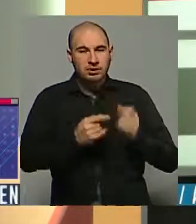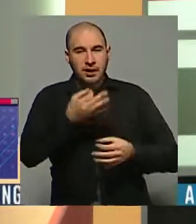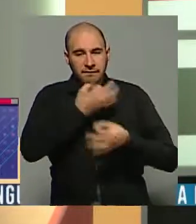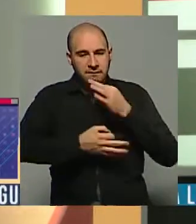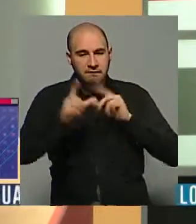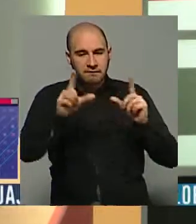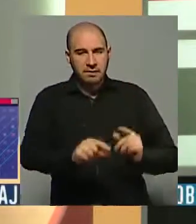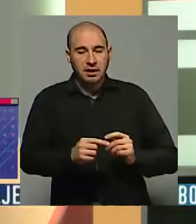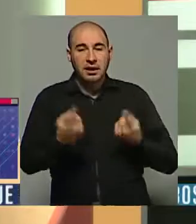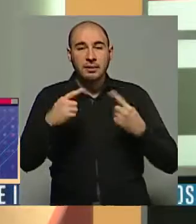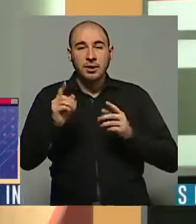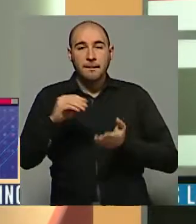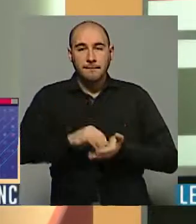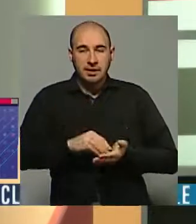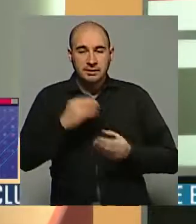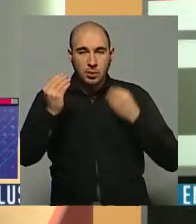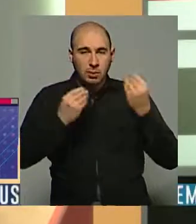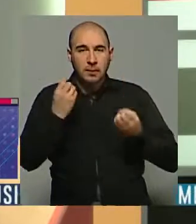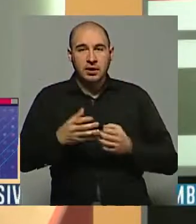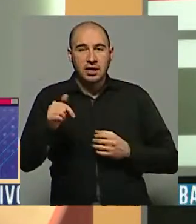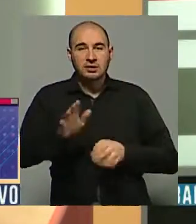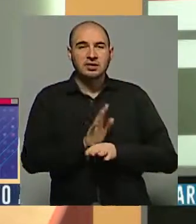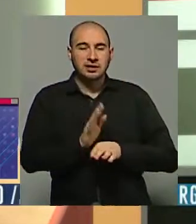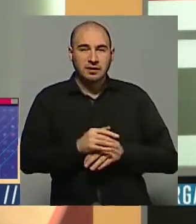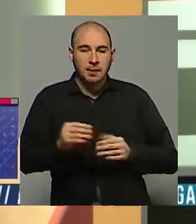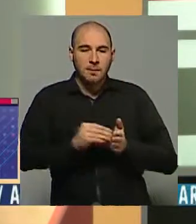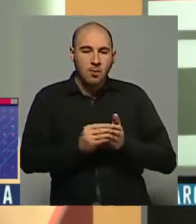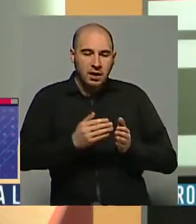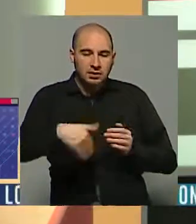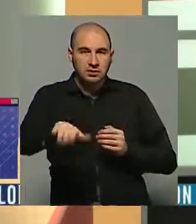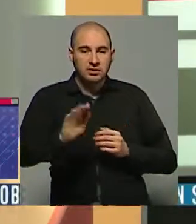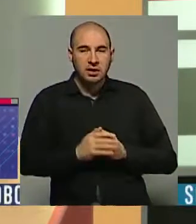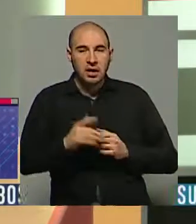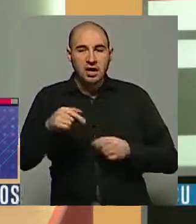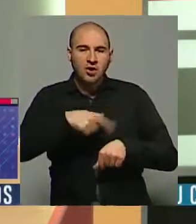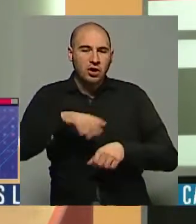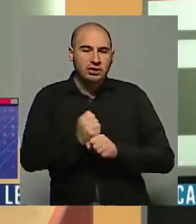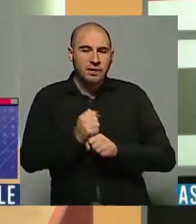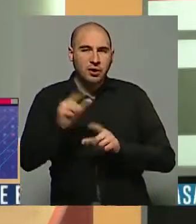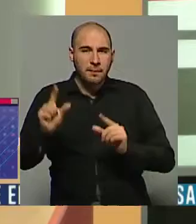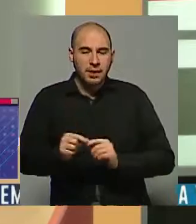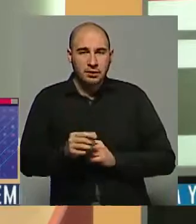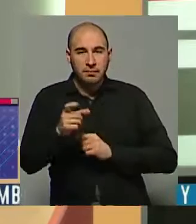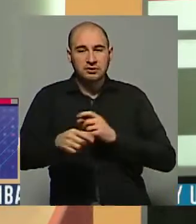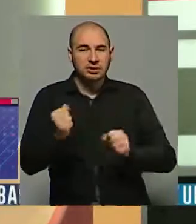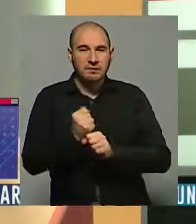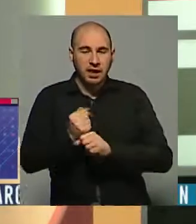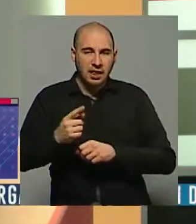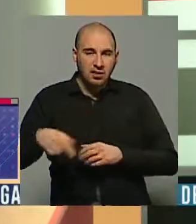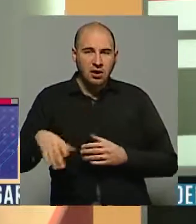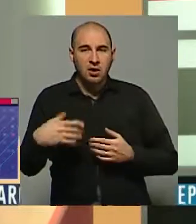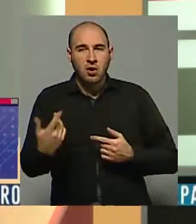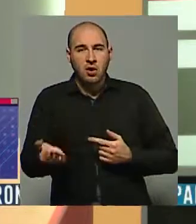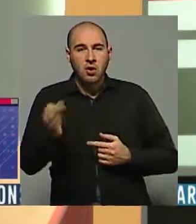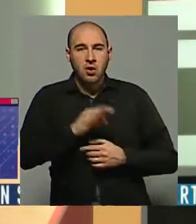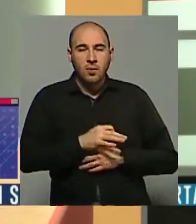del consumo, pero además preocupa porque esto puede significar en algún momento menos horas de trabajo para los trabajadores o